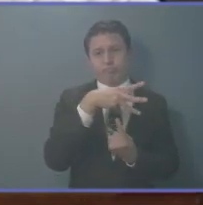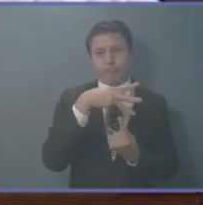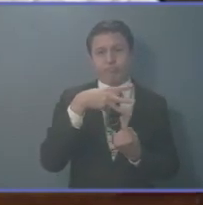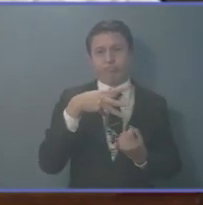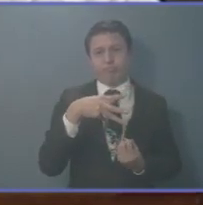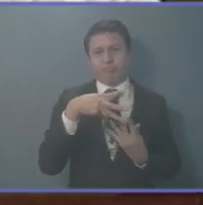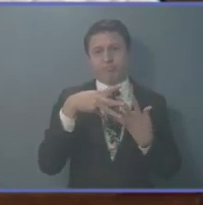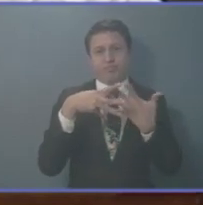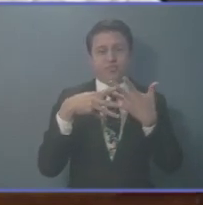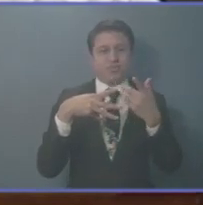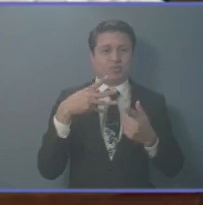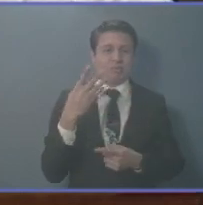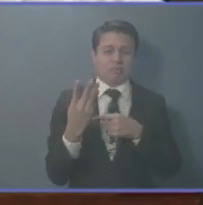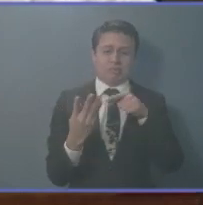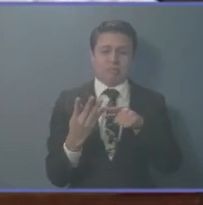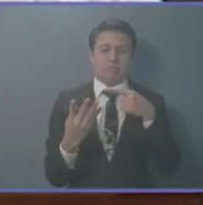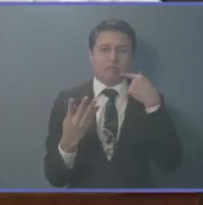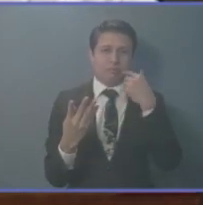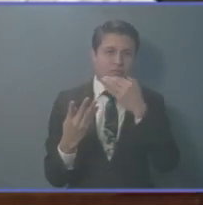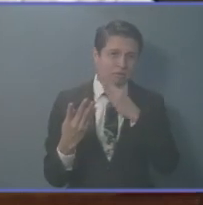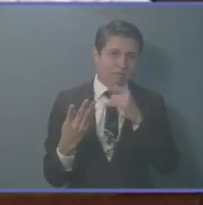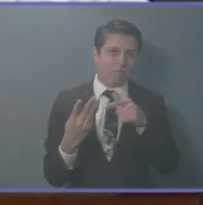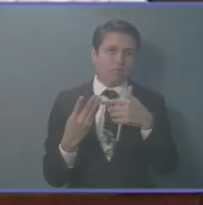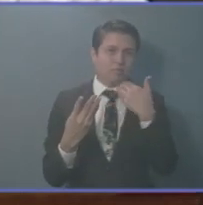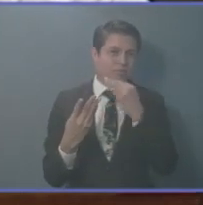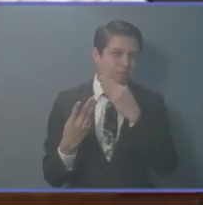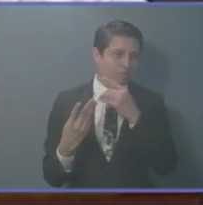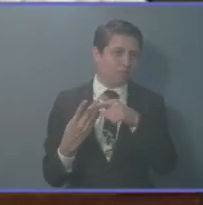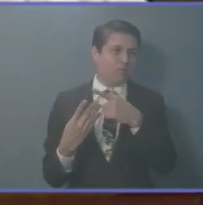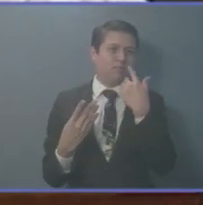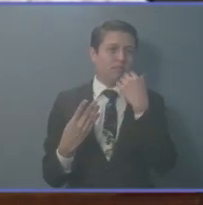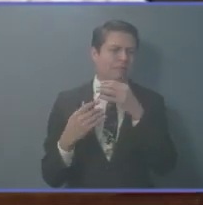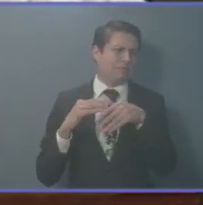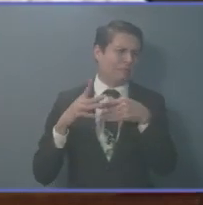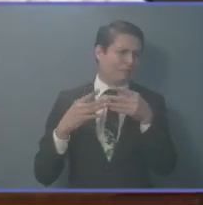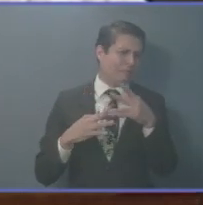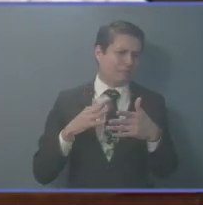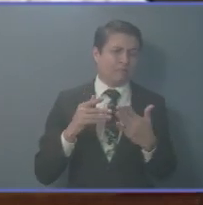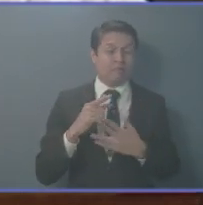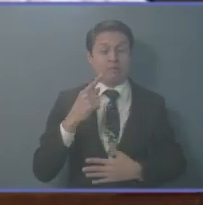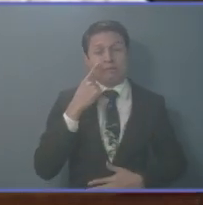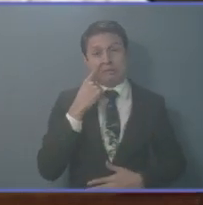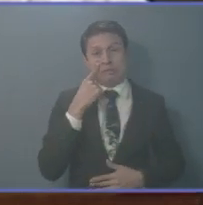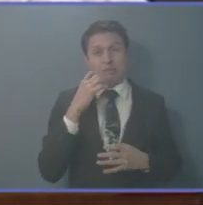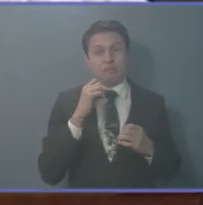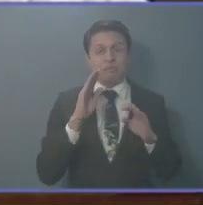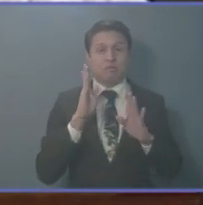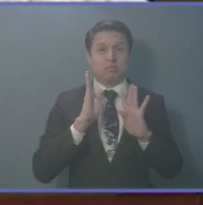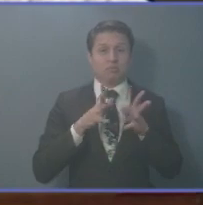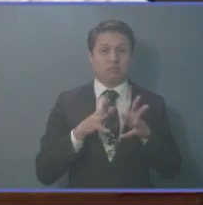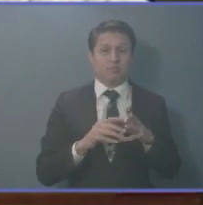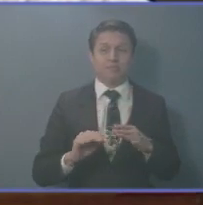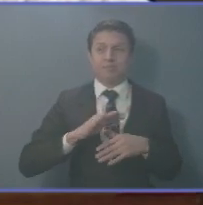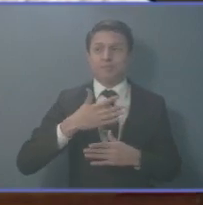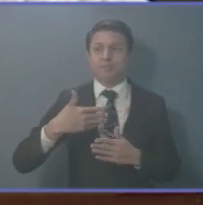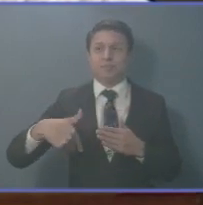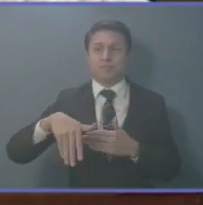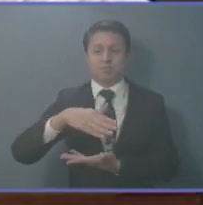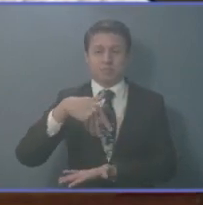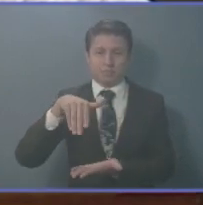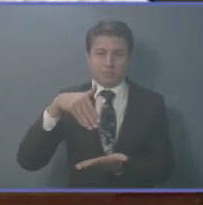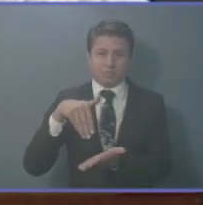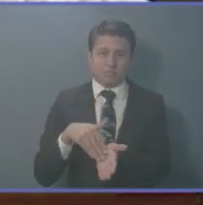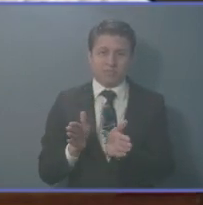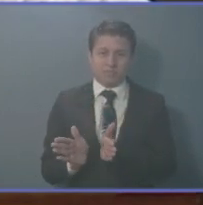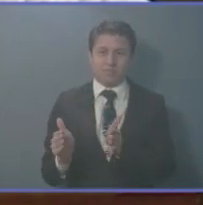de egreso, conjunto de elementos que sirven al profesional de salud para establecer la salida de un centro de contención o